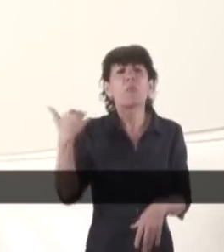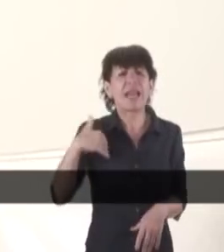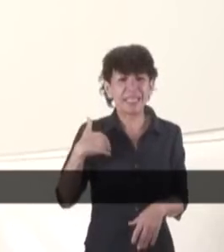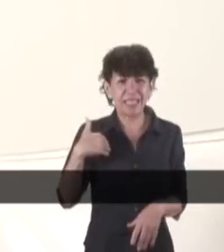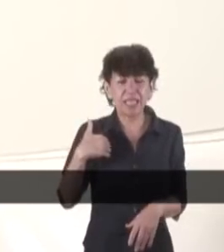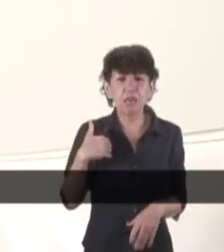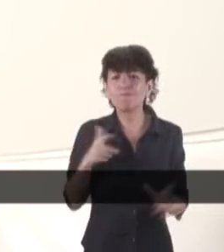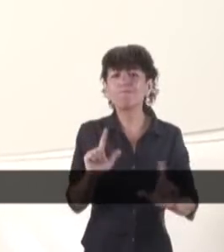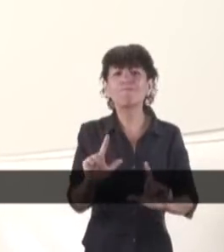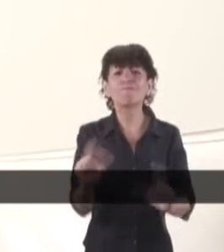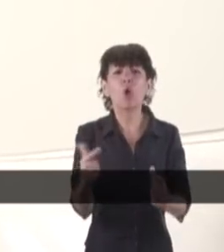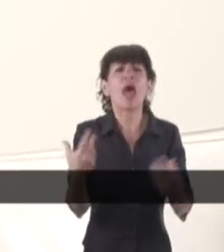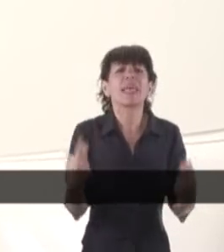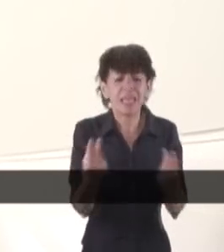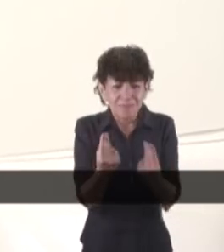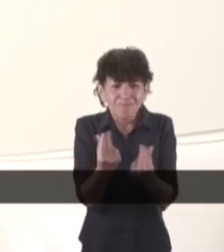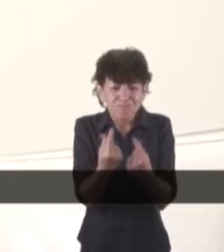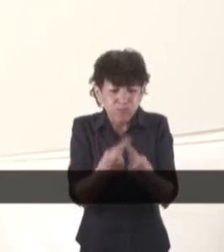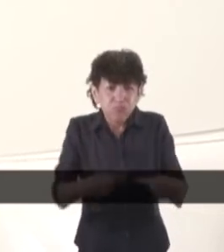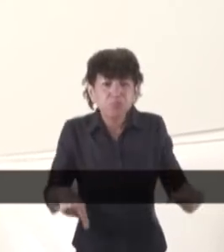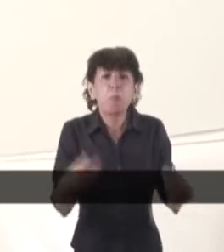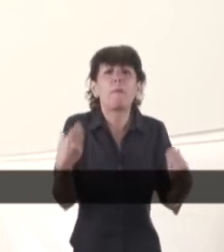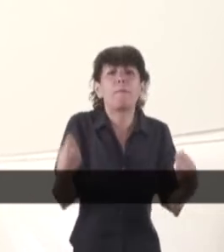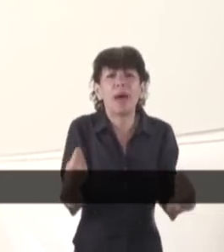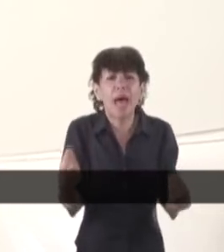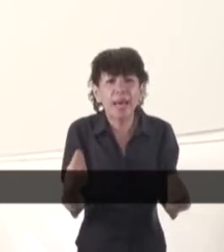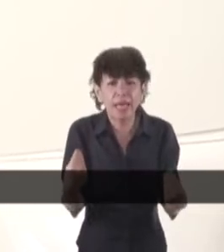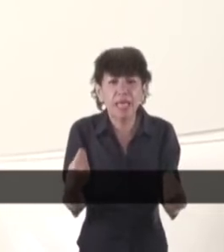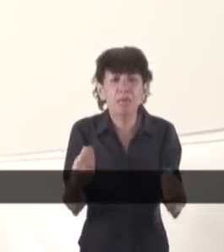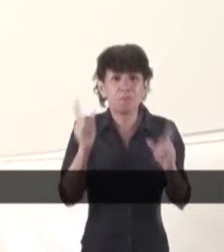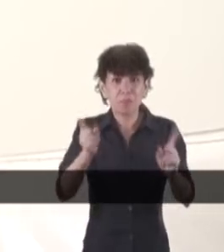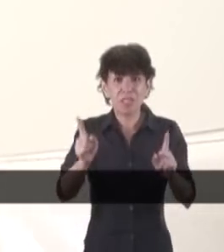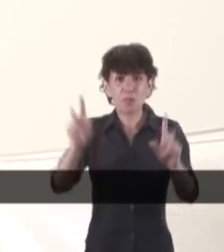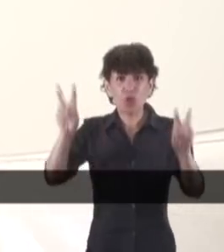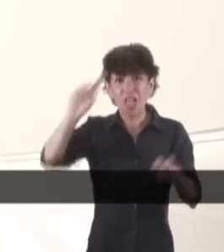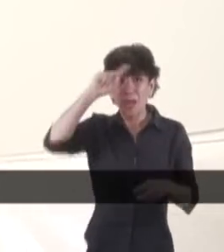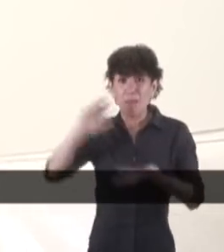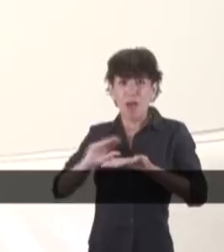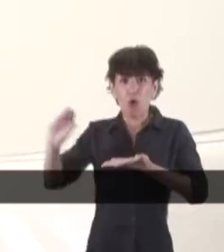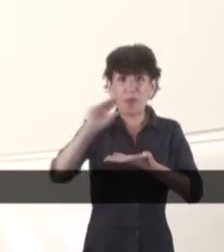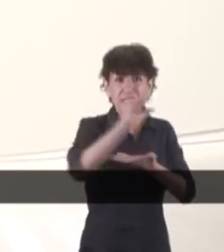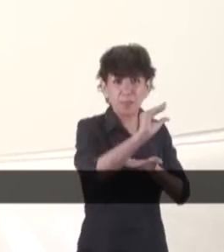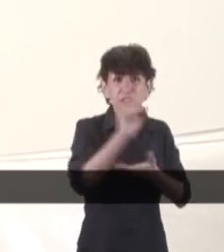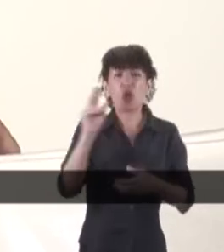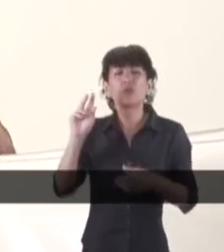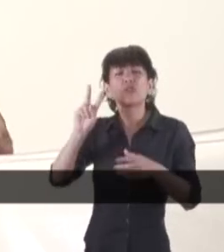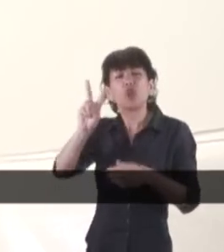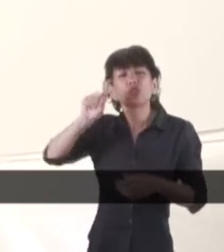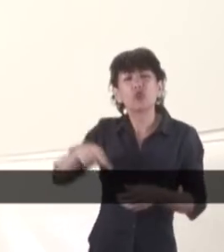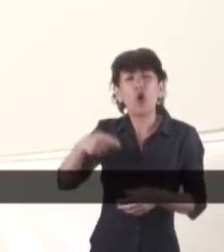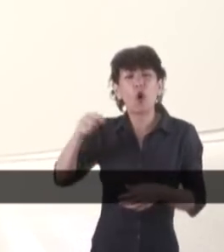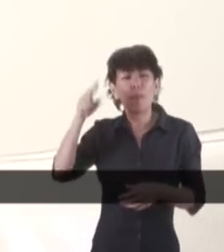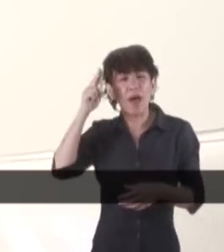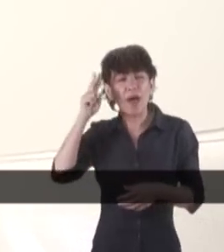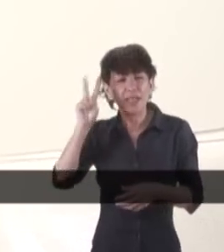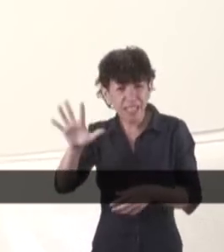contaba con los recursos económicos para afrontar esta coparticipación del 2,95 a la Ciudad de Buenos Aires y que por eso había